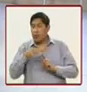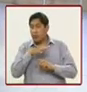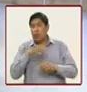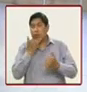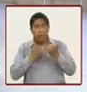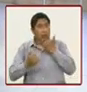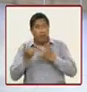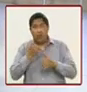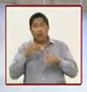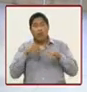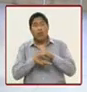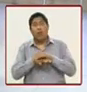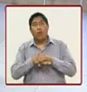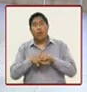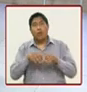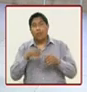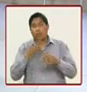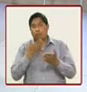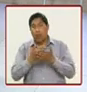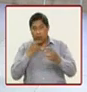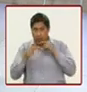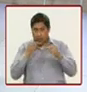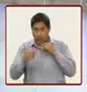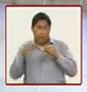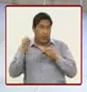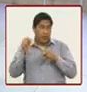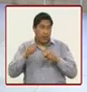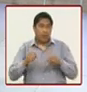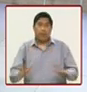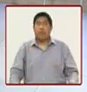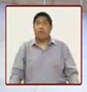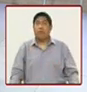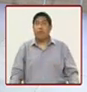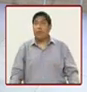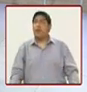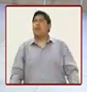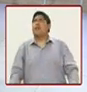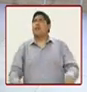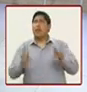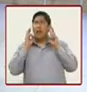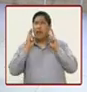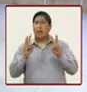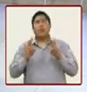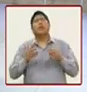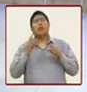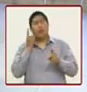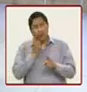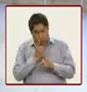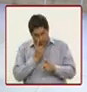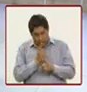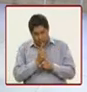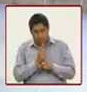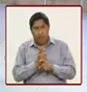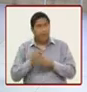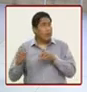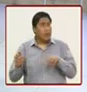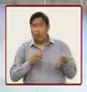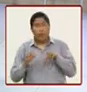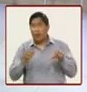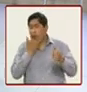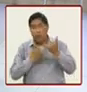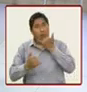habrían estado debajo del talud, pero es la buena noticia. Así es, y se tiene que trabajar. Hay que realizar todavía en prevención. Exactamente, la prevención y trabajo sobre